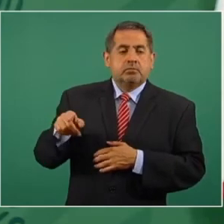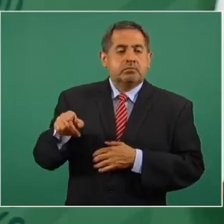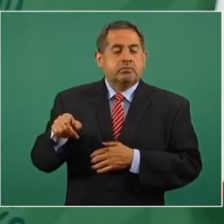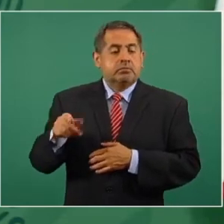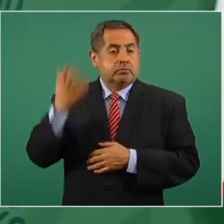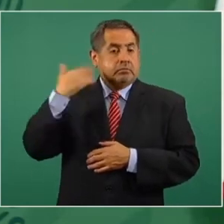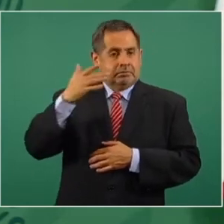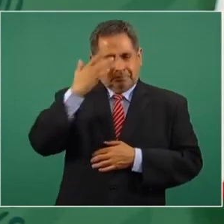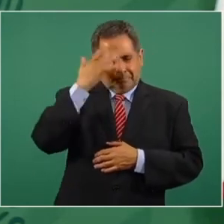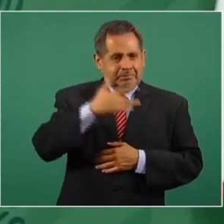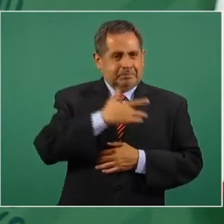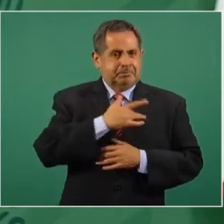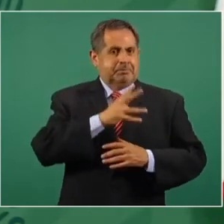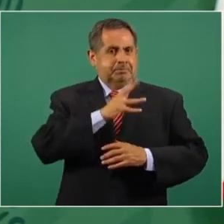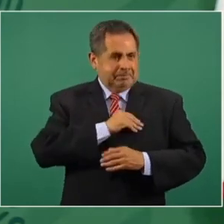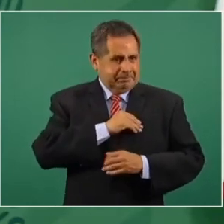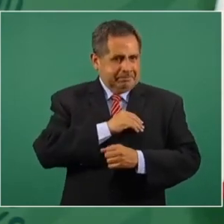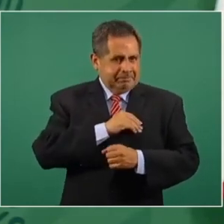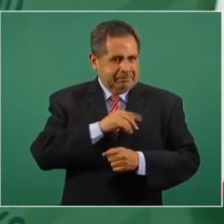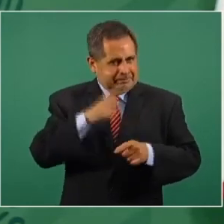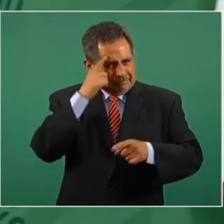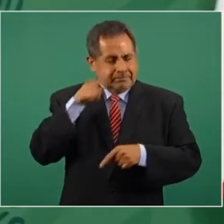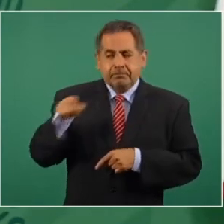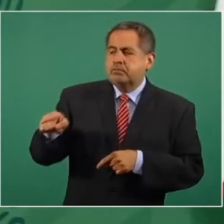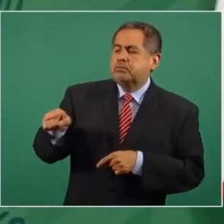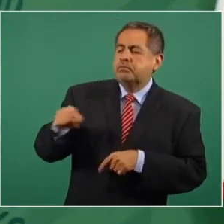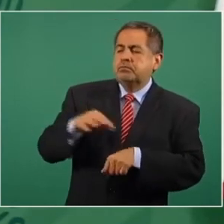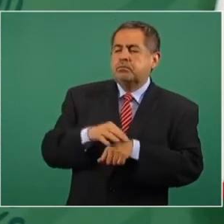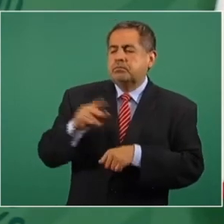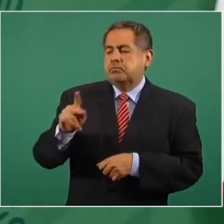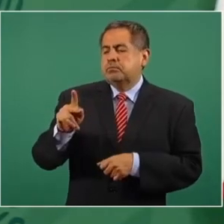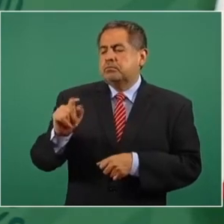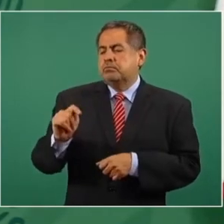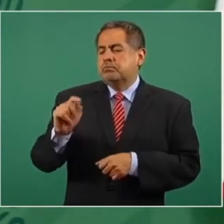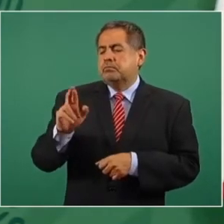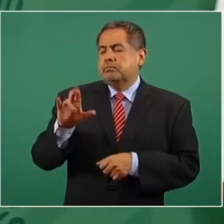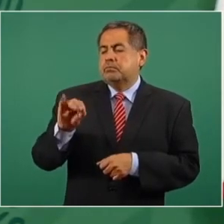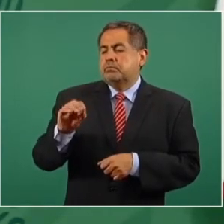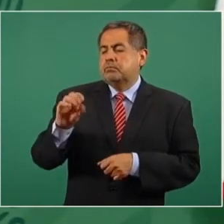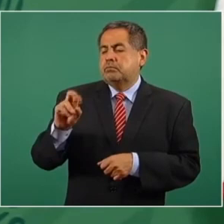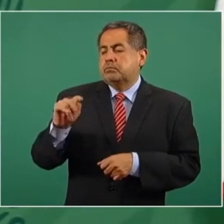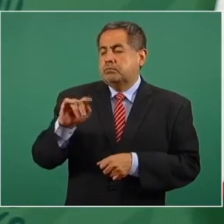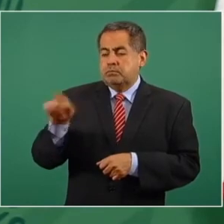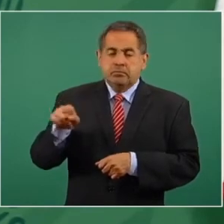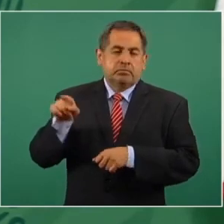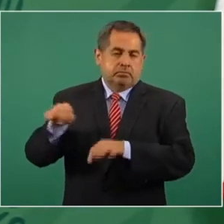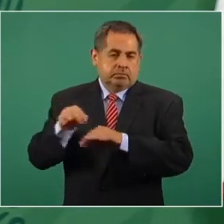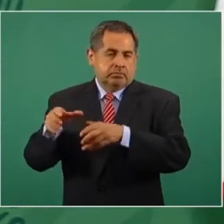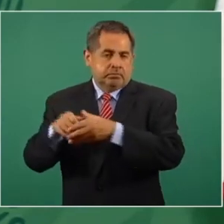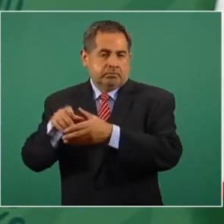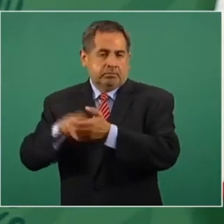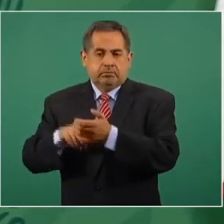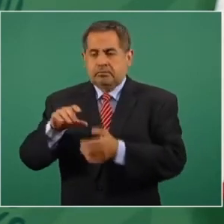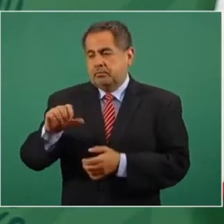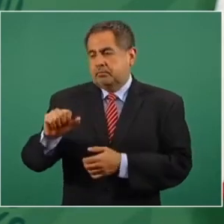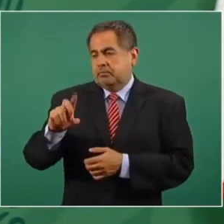Patricio Ortiz, él es de cardiología, y